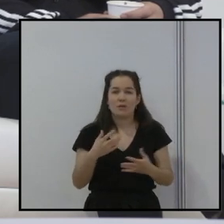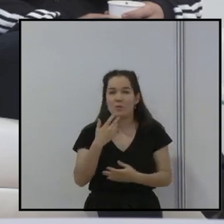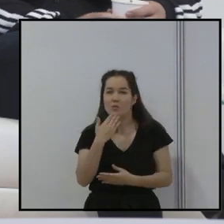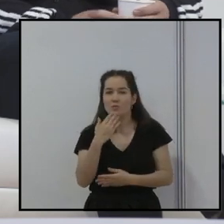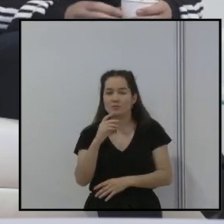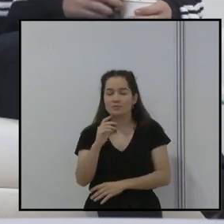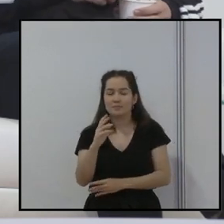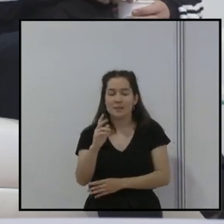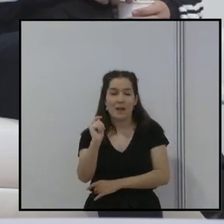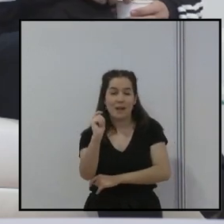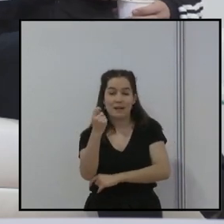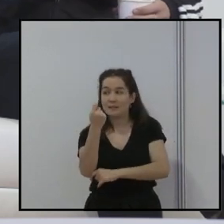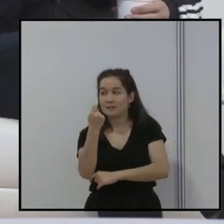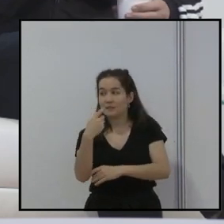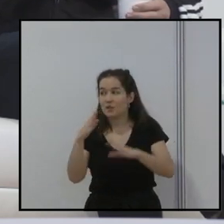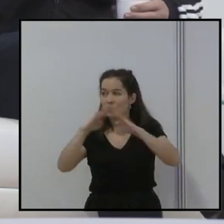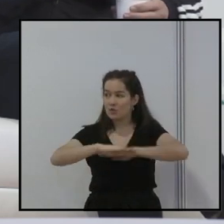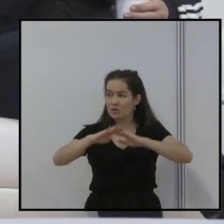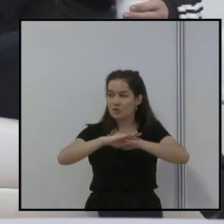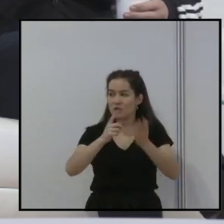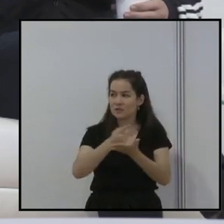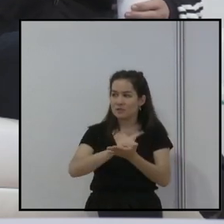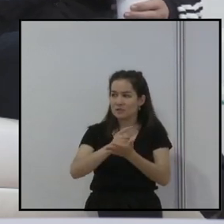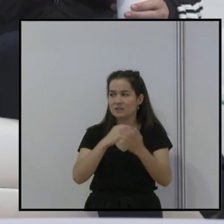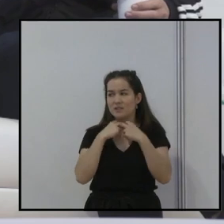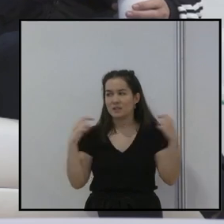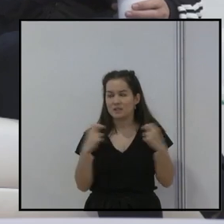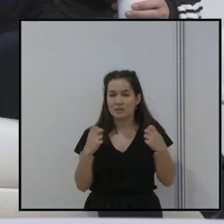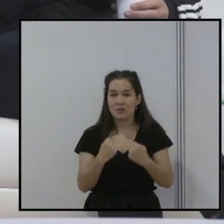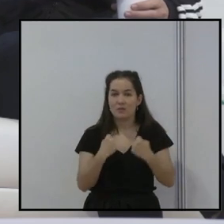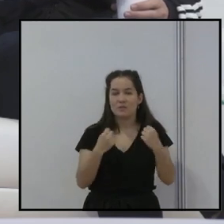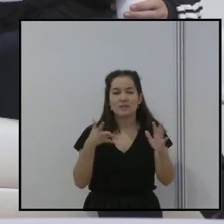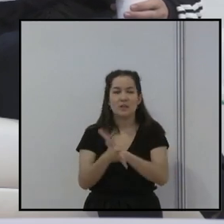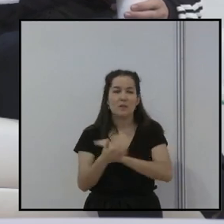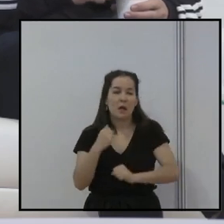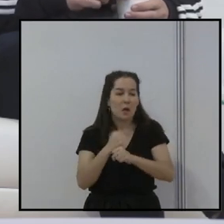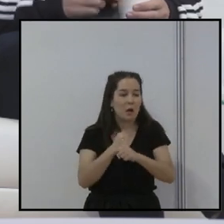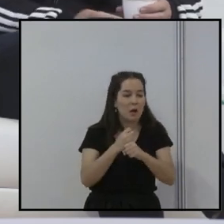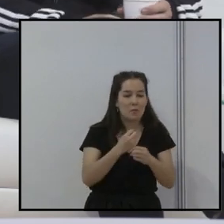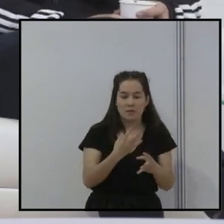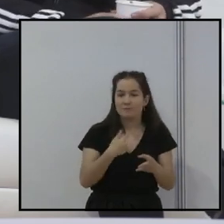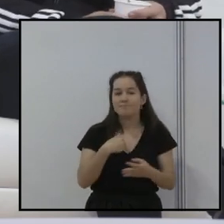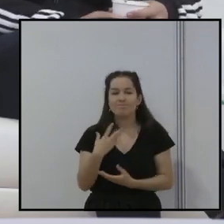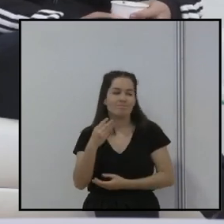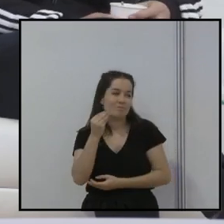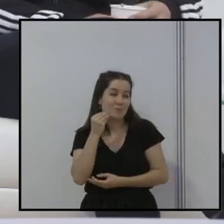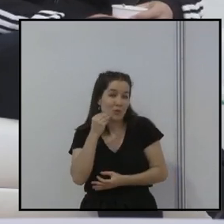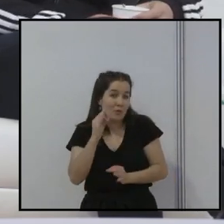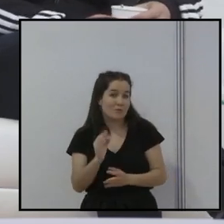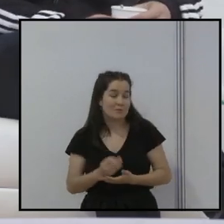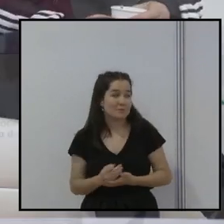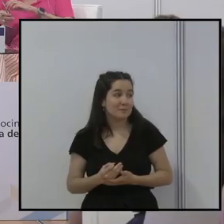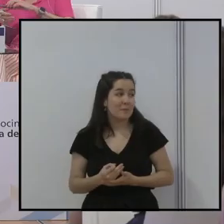mucho estrés, no duermo por las noches, ¿sí? Trabajo mucho. Eso es que tienes mucho éxito, ¿verdad? Así de tontos somos, ¿sí? Sí. Bueno, hay una parte positiva también, que no